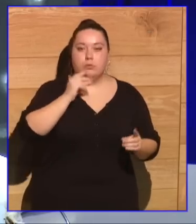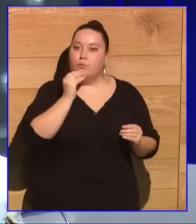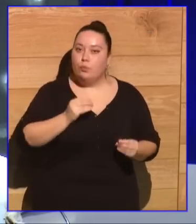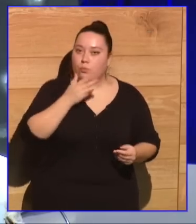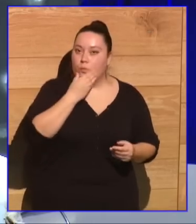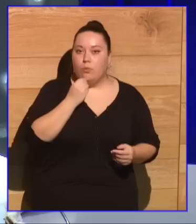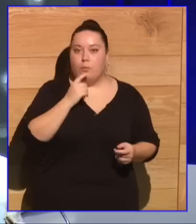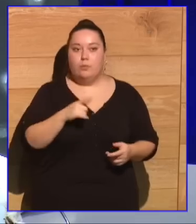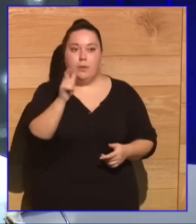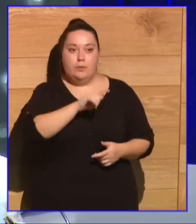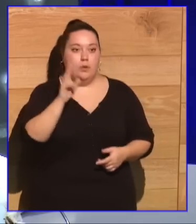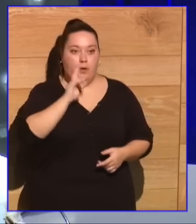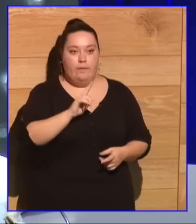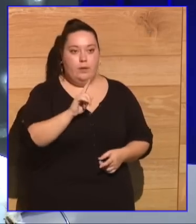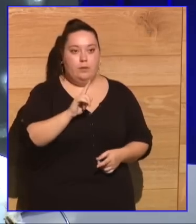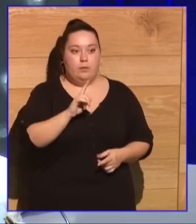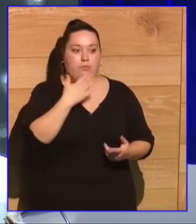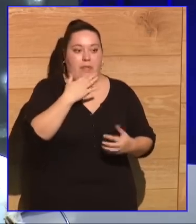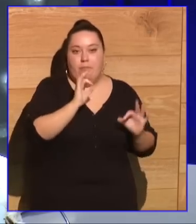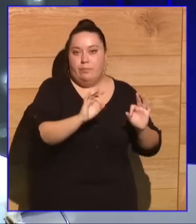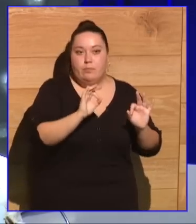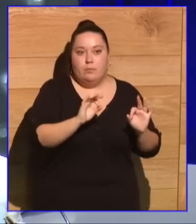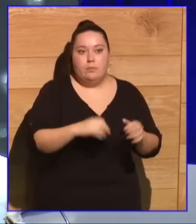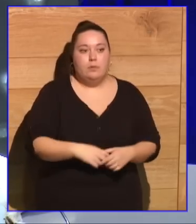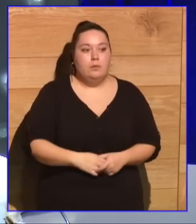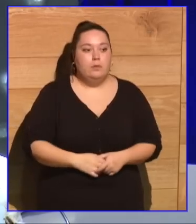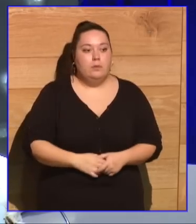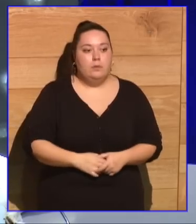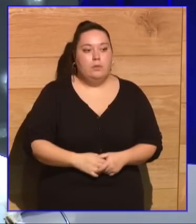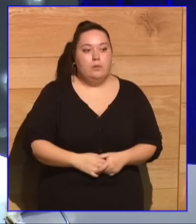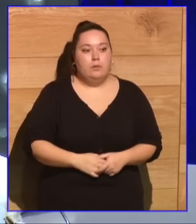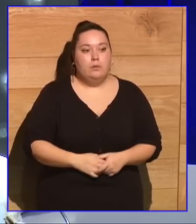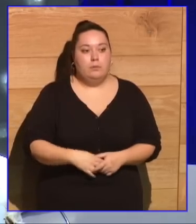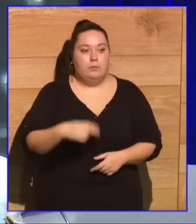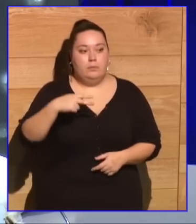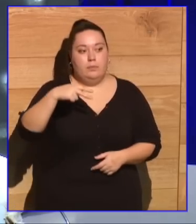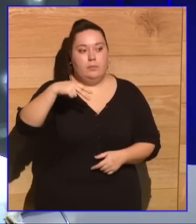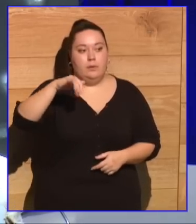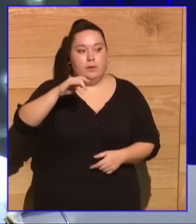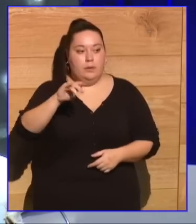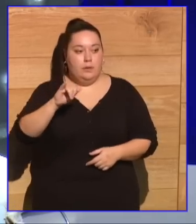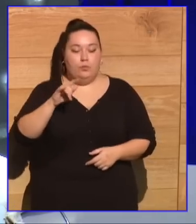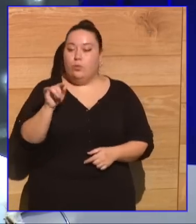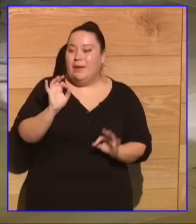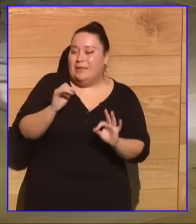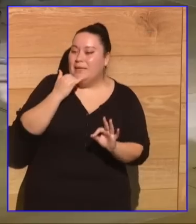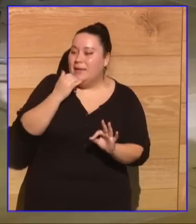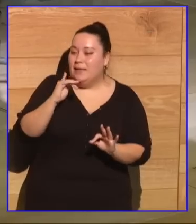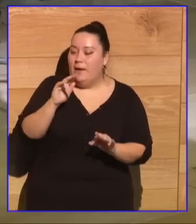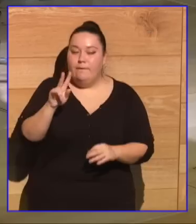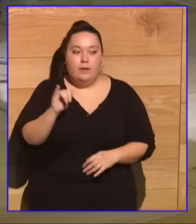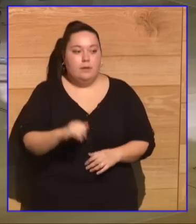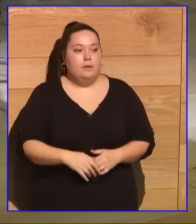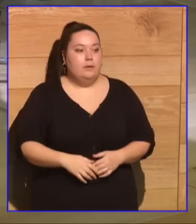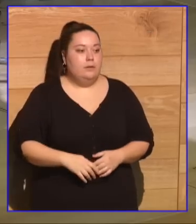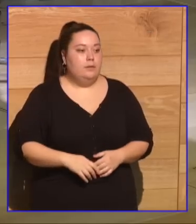En fin, todas las personas tienen unos años determinados que son los de cenit. Por otro lado, Mickey Rourke Tú estás a punto, Javi. empezó a desintegrarse en